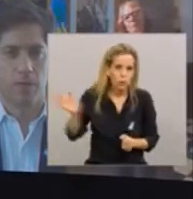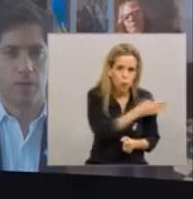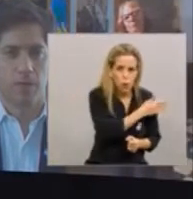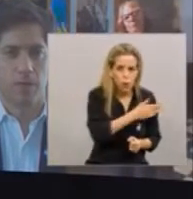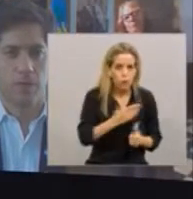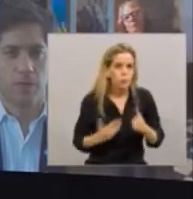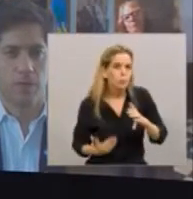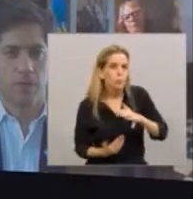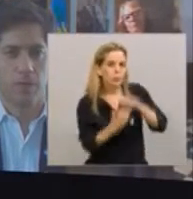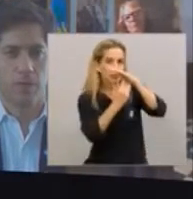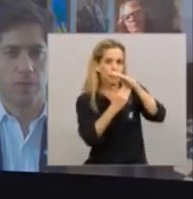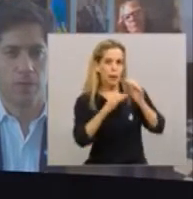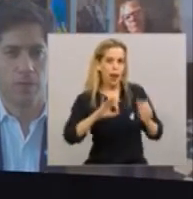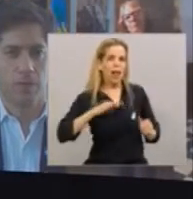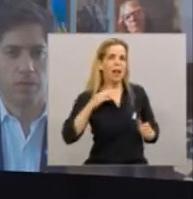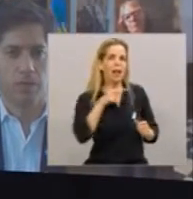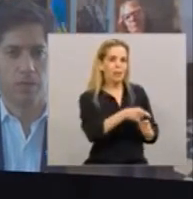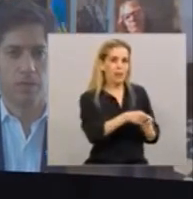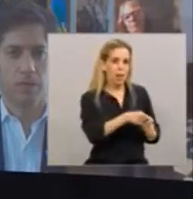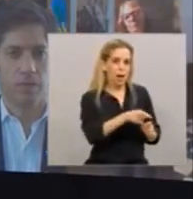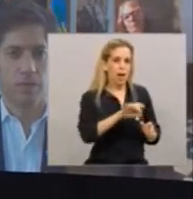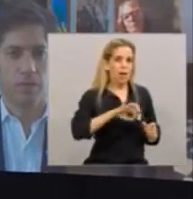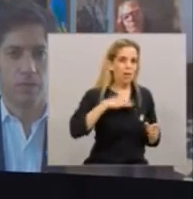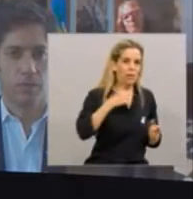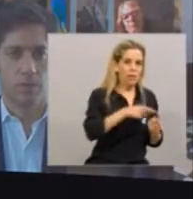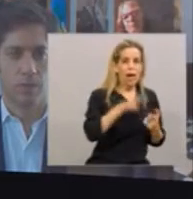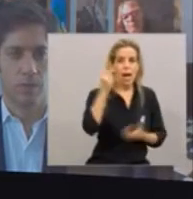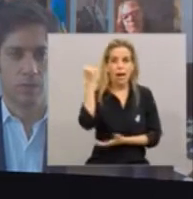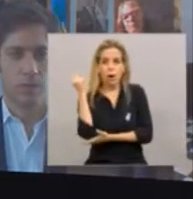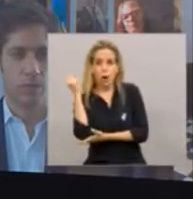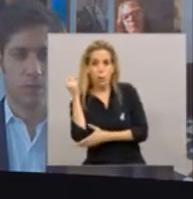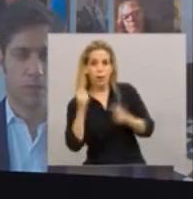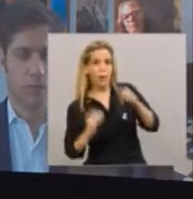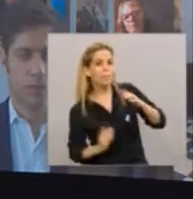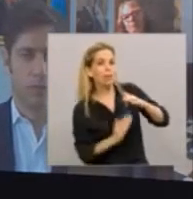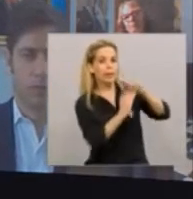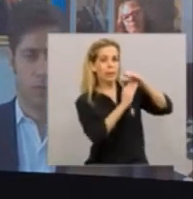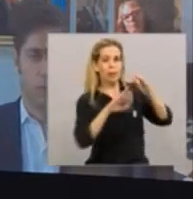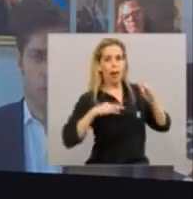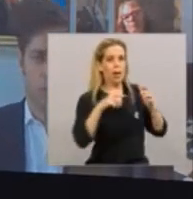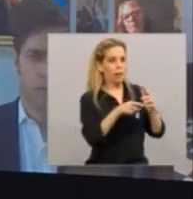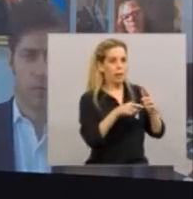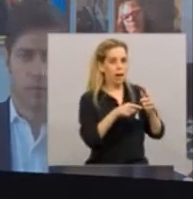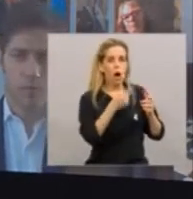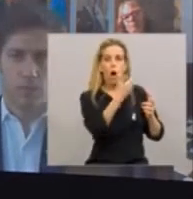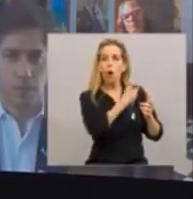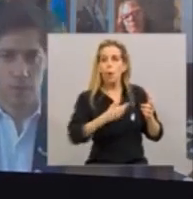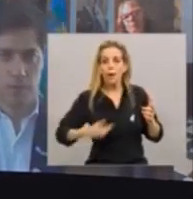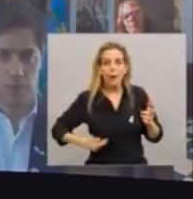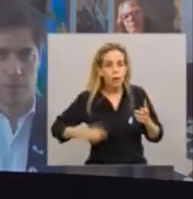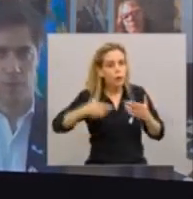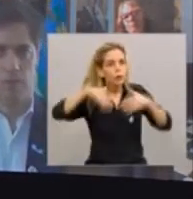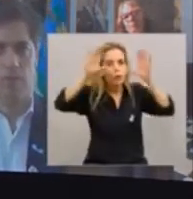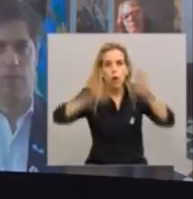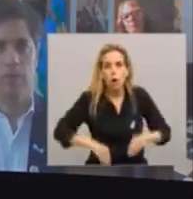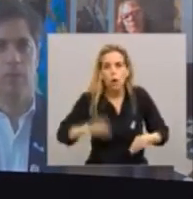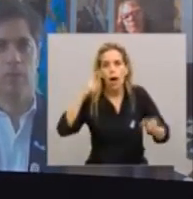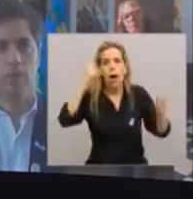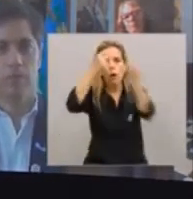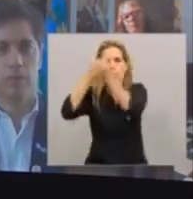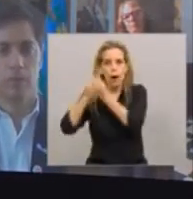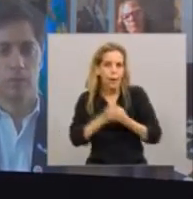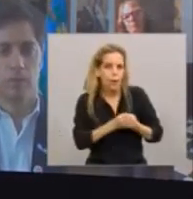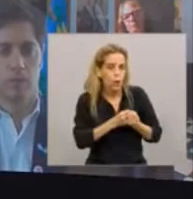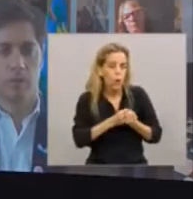todos estuvimos de acuerdo en eso desde el gobernador de jujuy allá en el norte hasta el gobernador